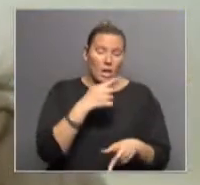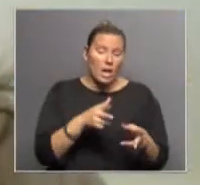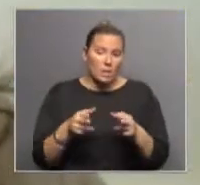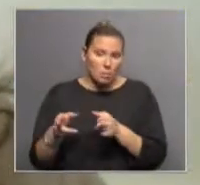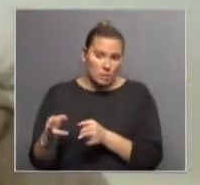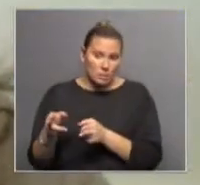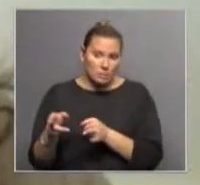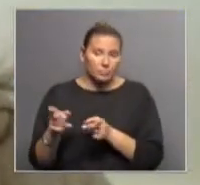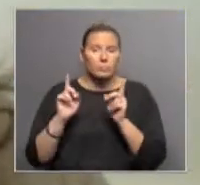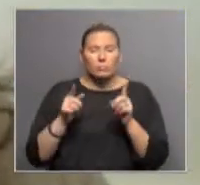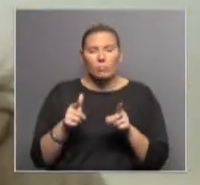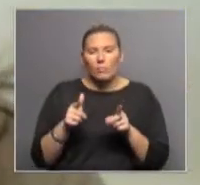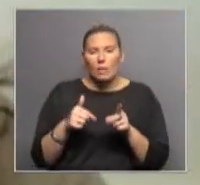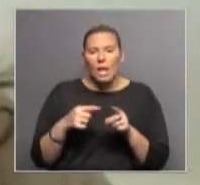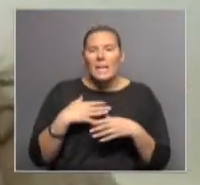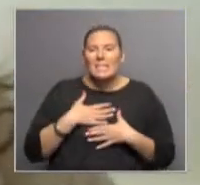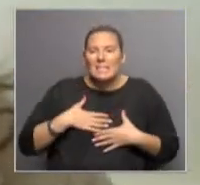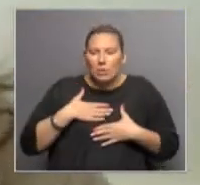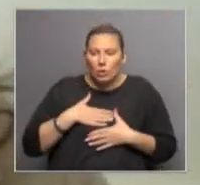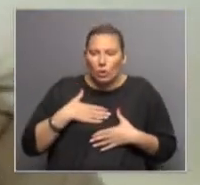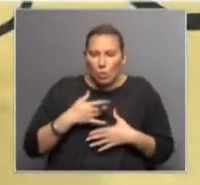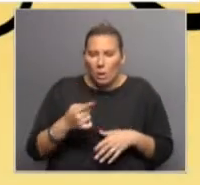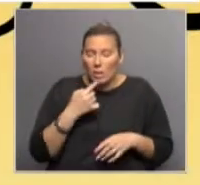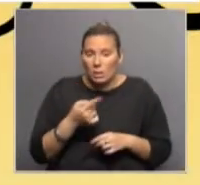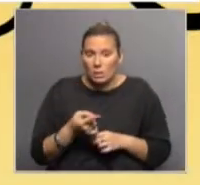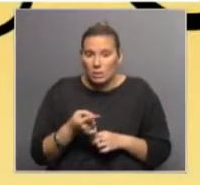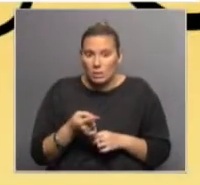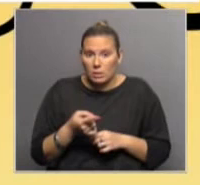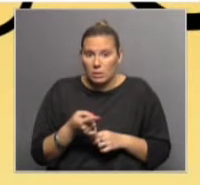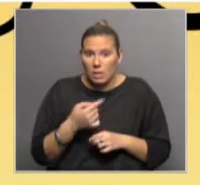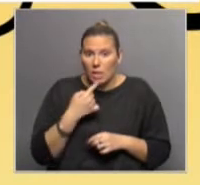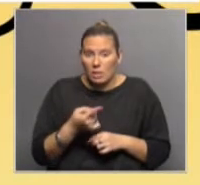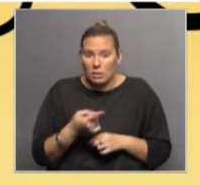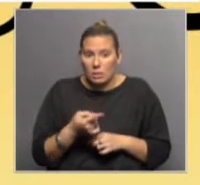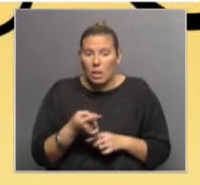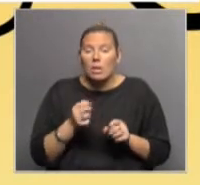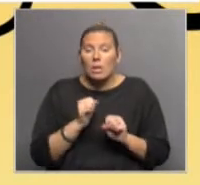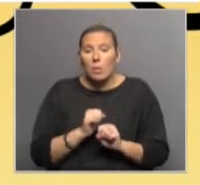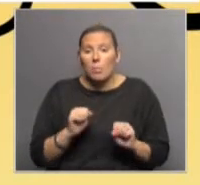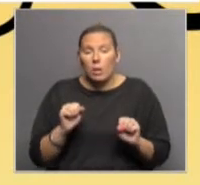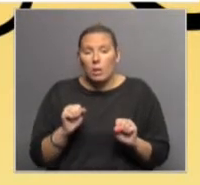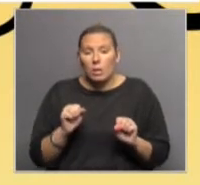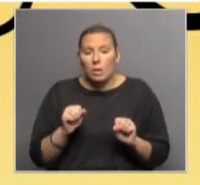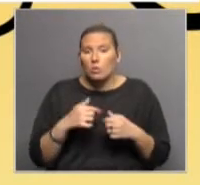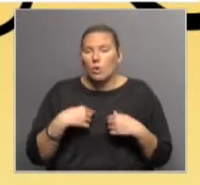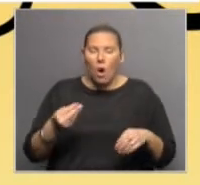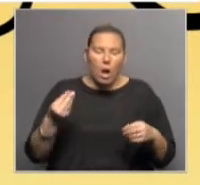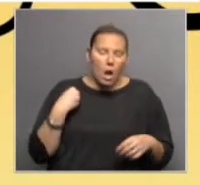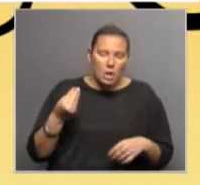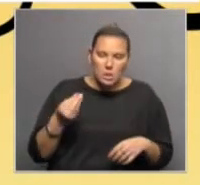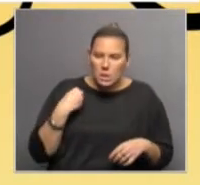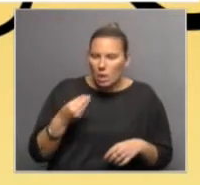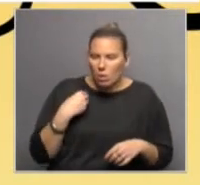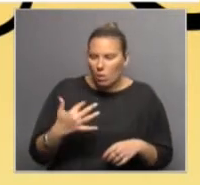sobre todo tienen que ver con estos síntomas que ella describía y que pueden ir desde la simple fatiga realmente